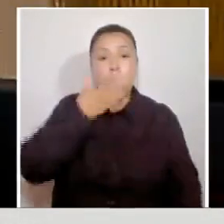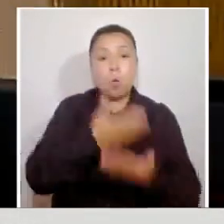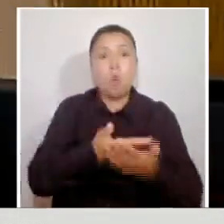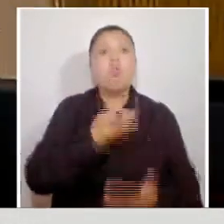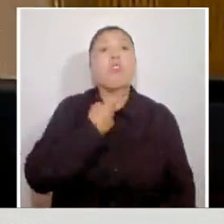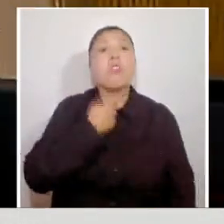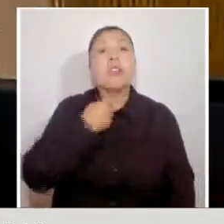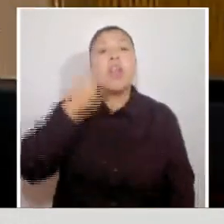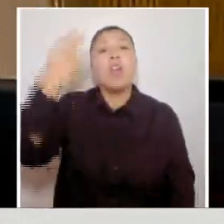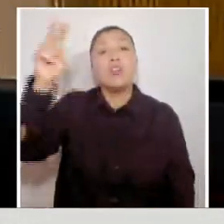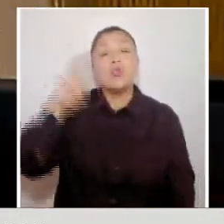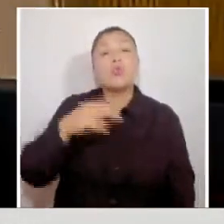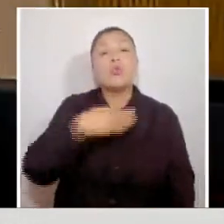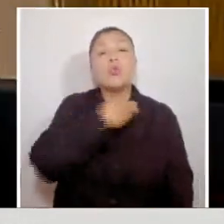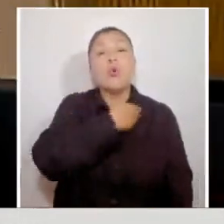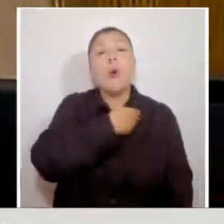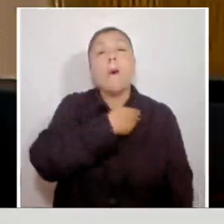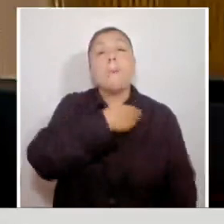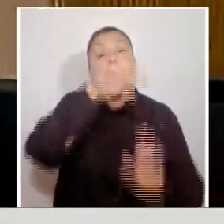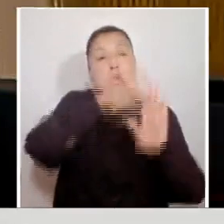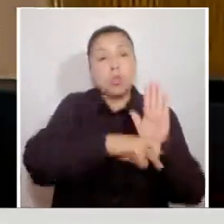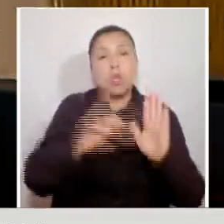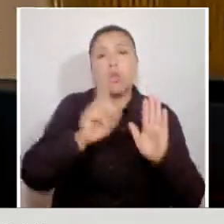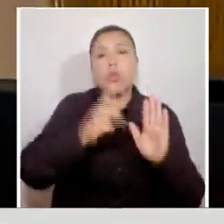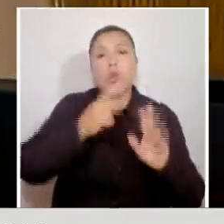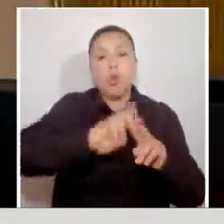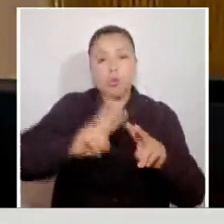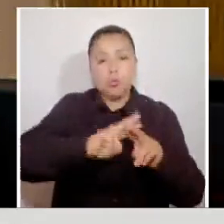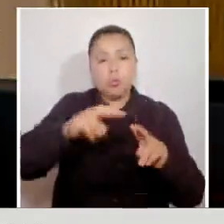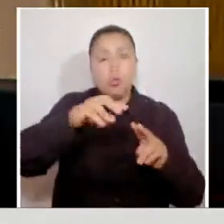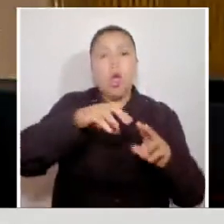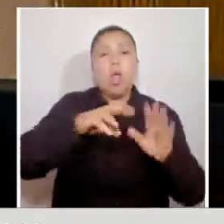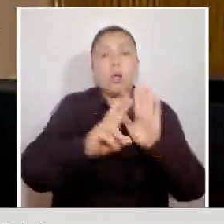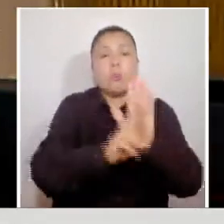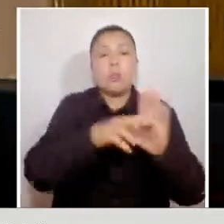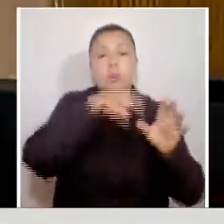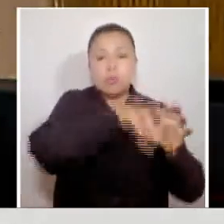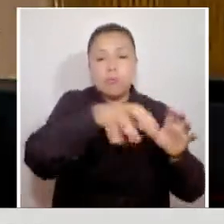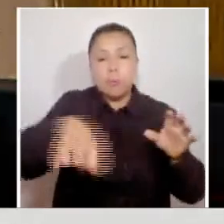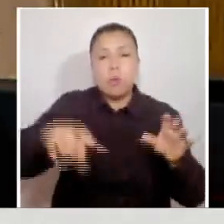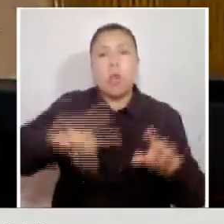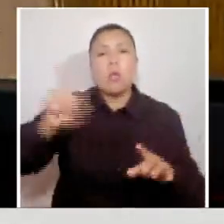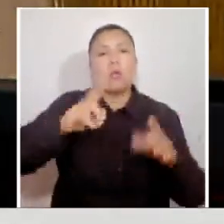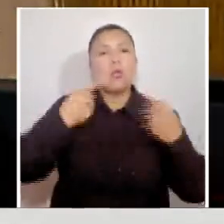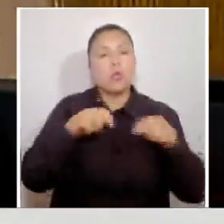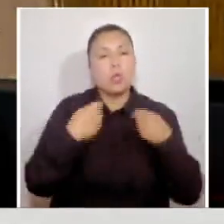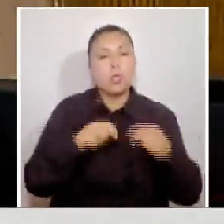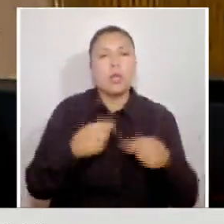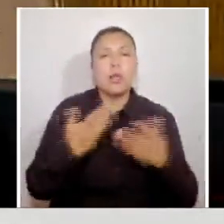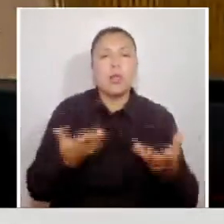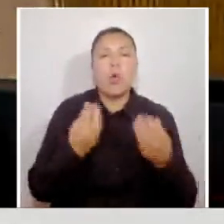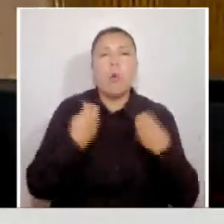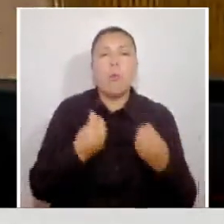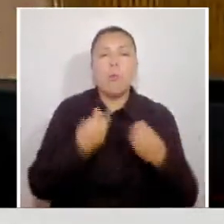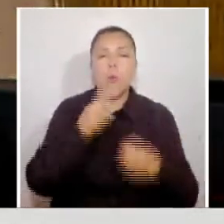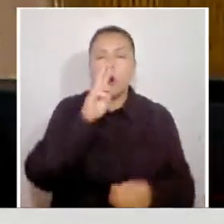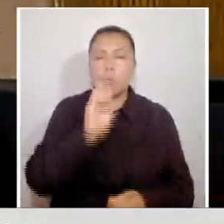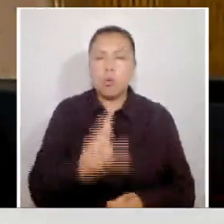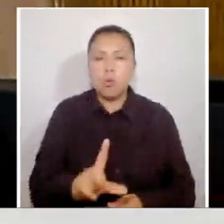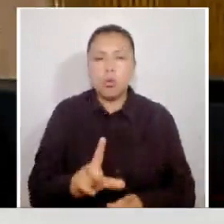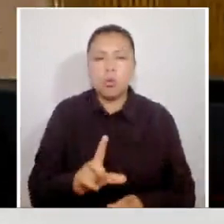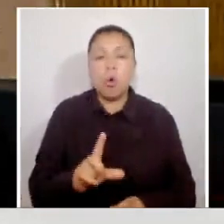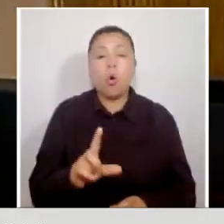proyectos y no los que nosotros representamos en nuestros territorios eso no se trata de un buen rol del colegislador